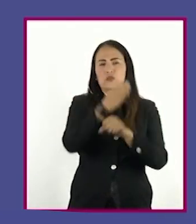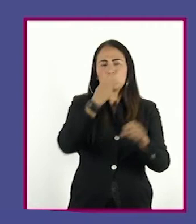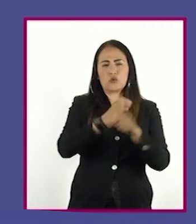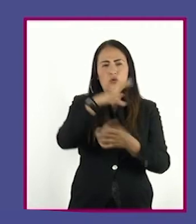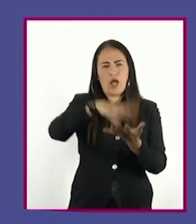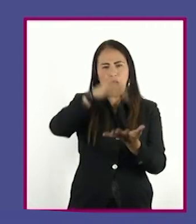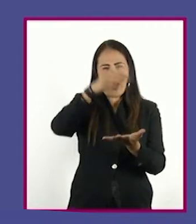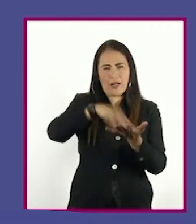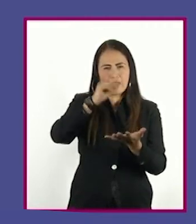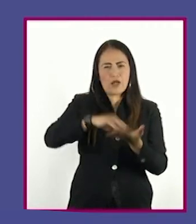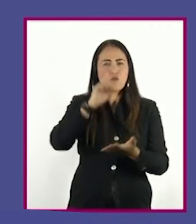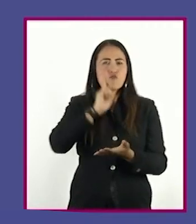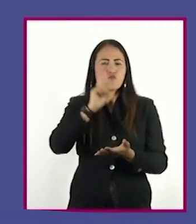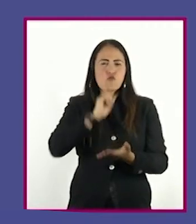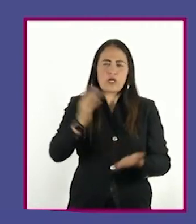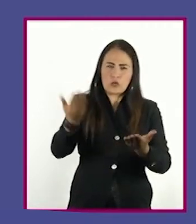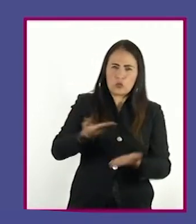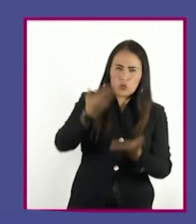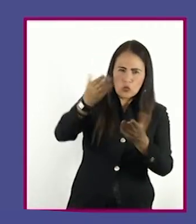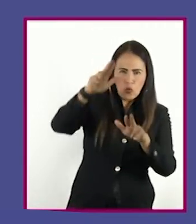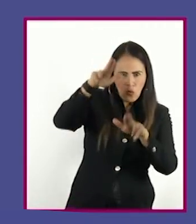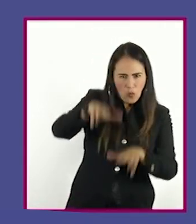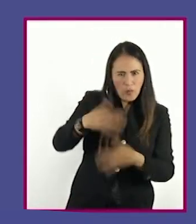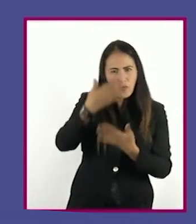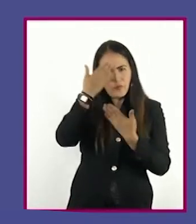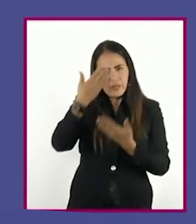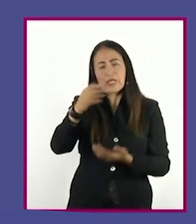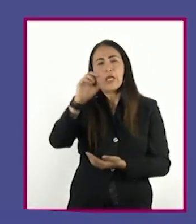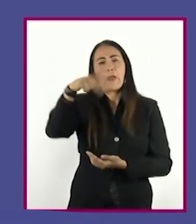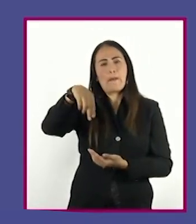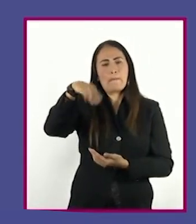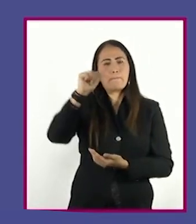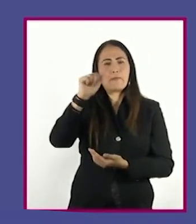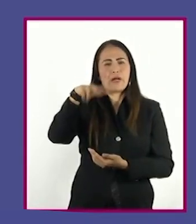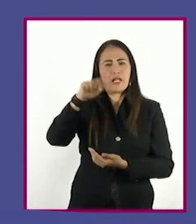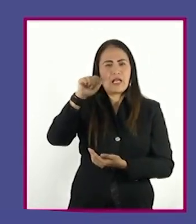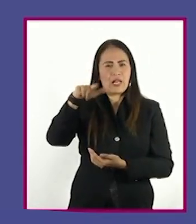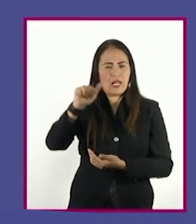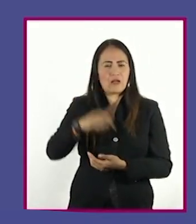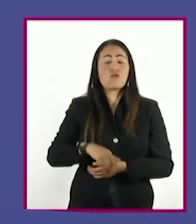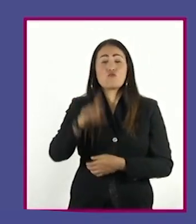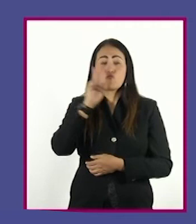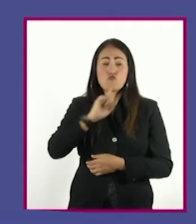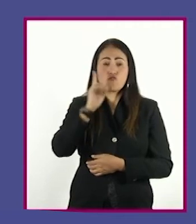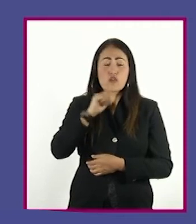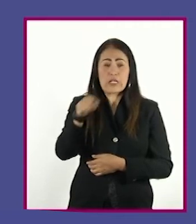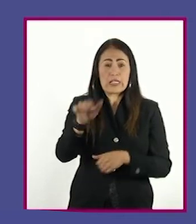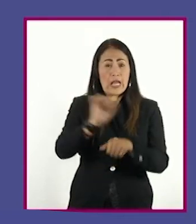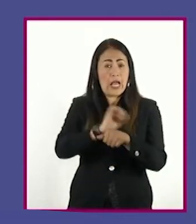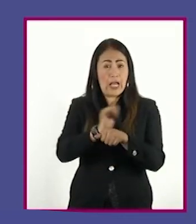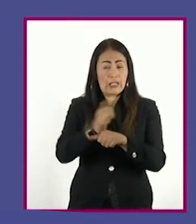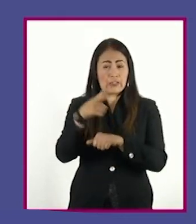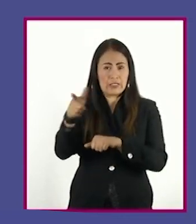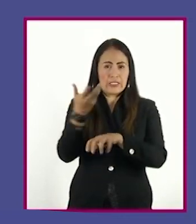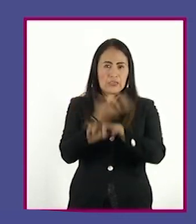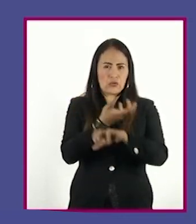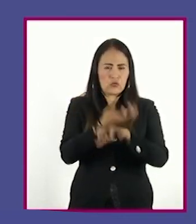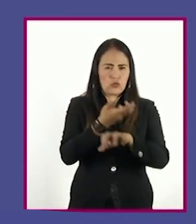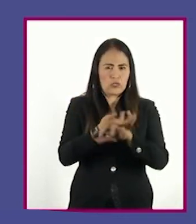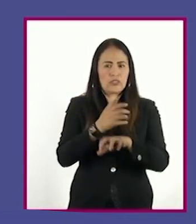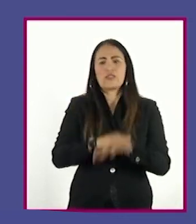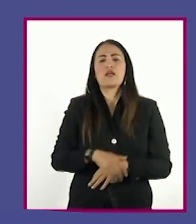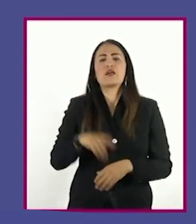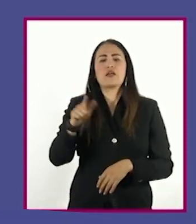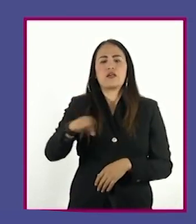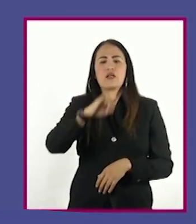Malala. El siguiente mensaje fue grabado en ella. La mundialmente famosa actriz de Estados Unidos, Angelina Jolie,